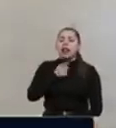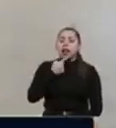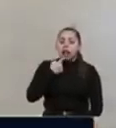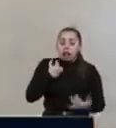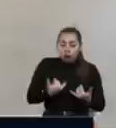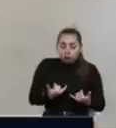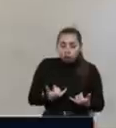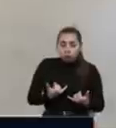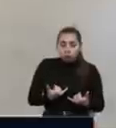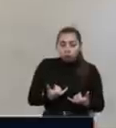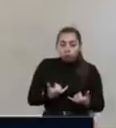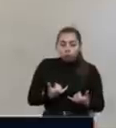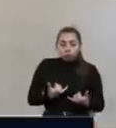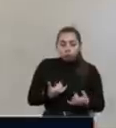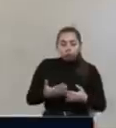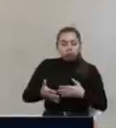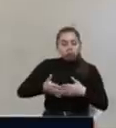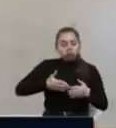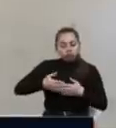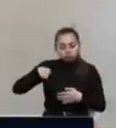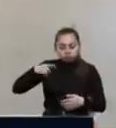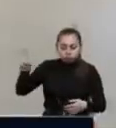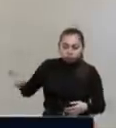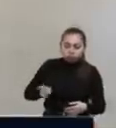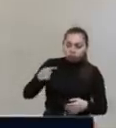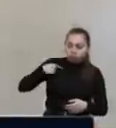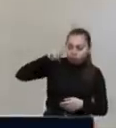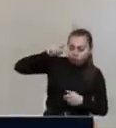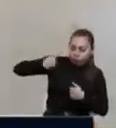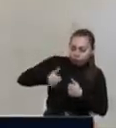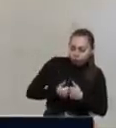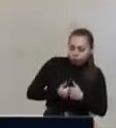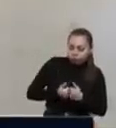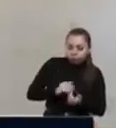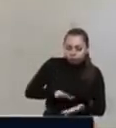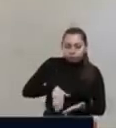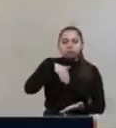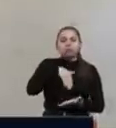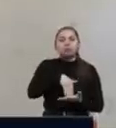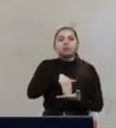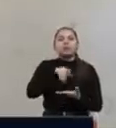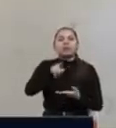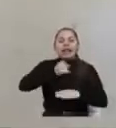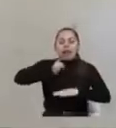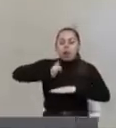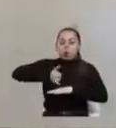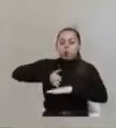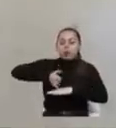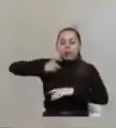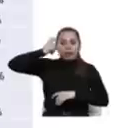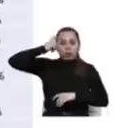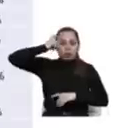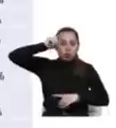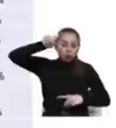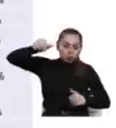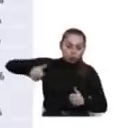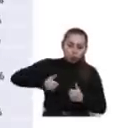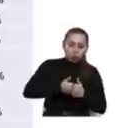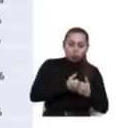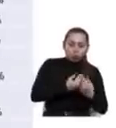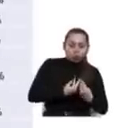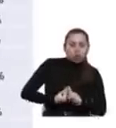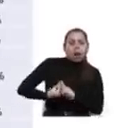estamos al frente de la inteligencia y en la Junta de Inteligencia Conjunta